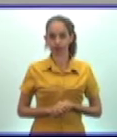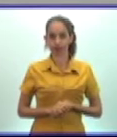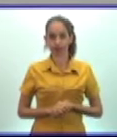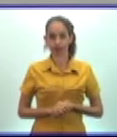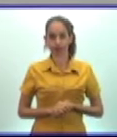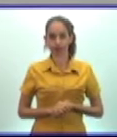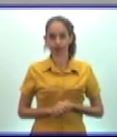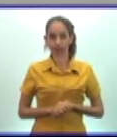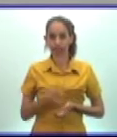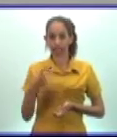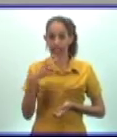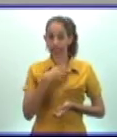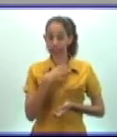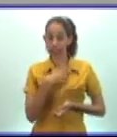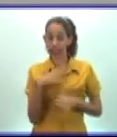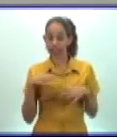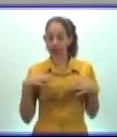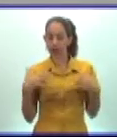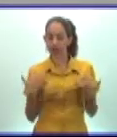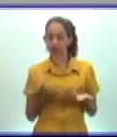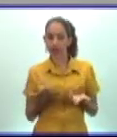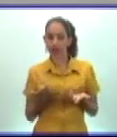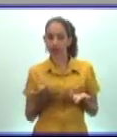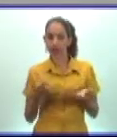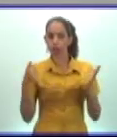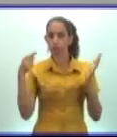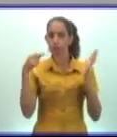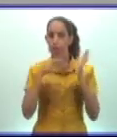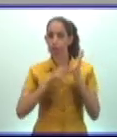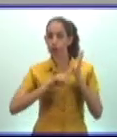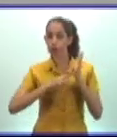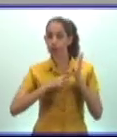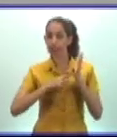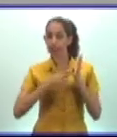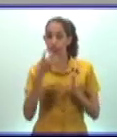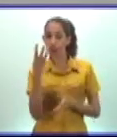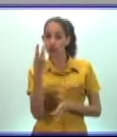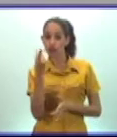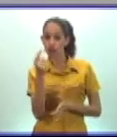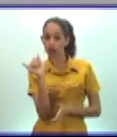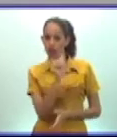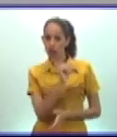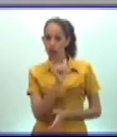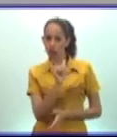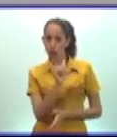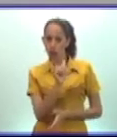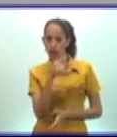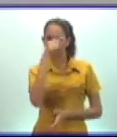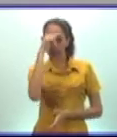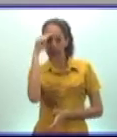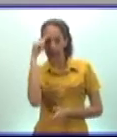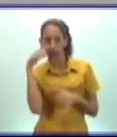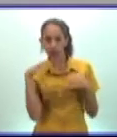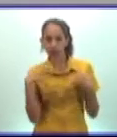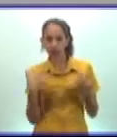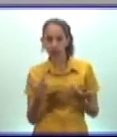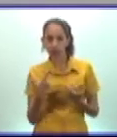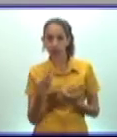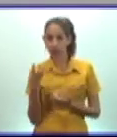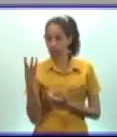Si tenemos en una multiplicación los factores tienen igual signo, entonces el